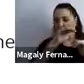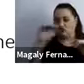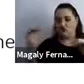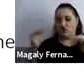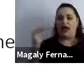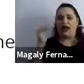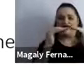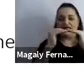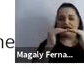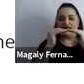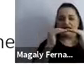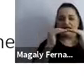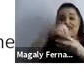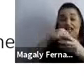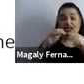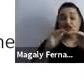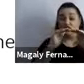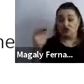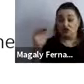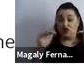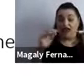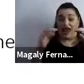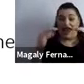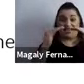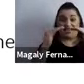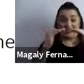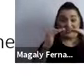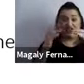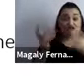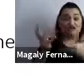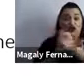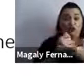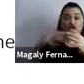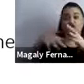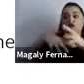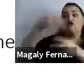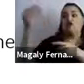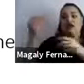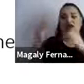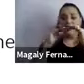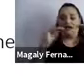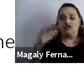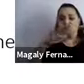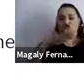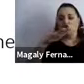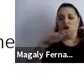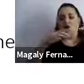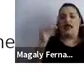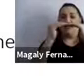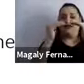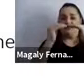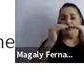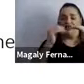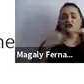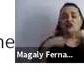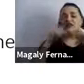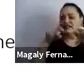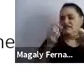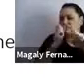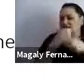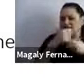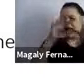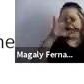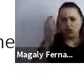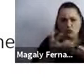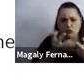y dentro de la zona de equidad, y una gran parte de los recursos están fuera de la zona de equidad. Lo que tenemos que hacer en el mundo es